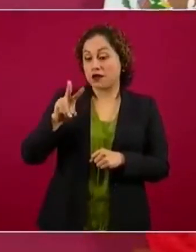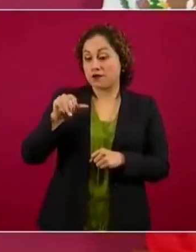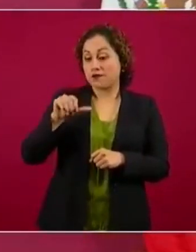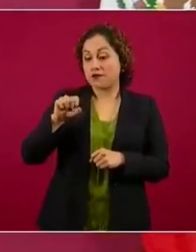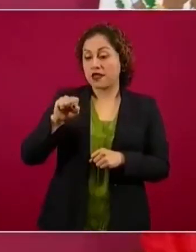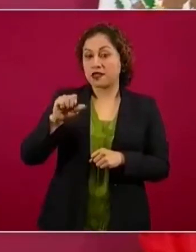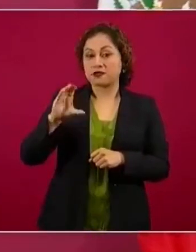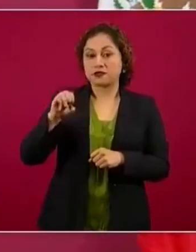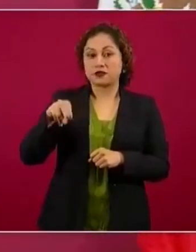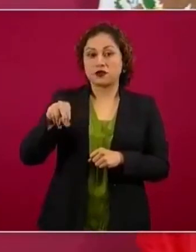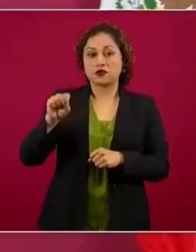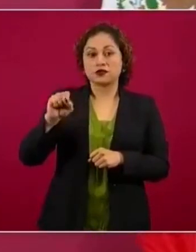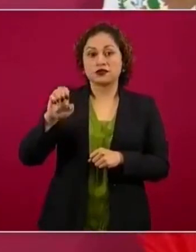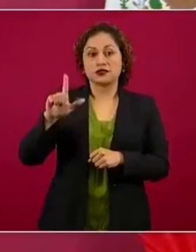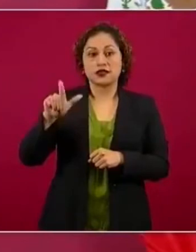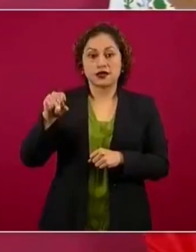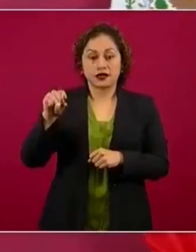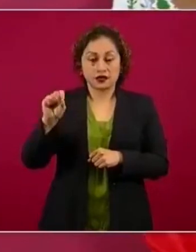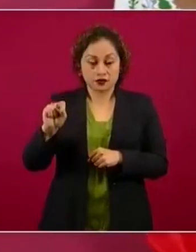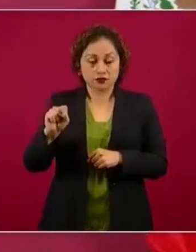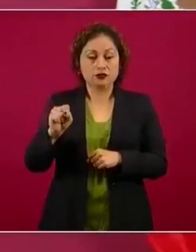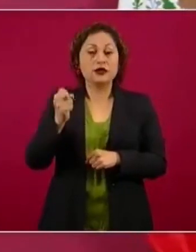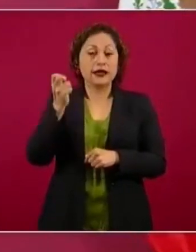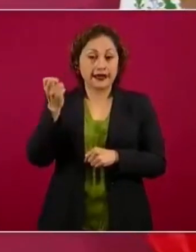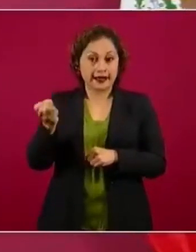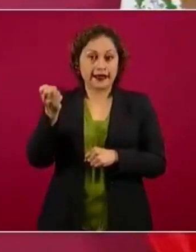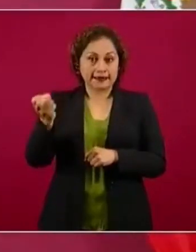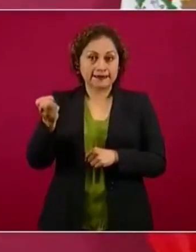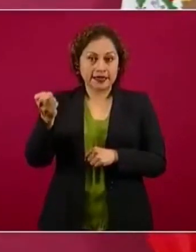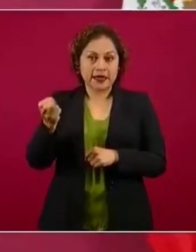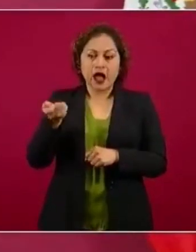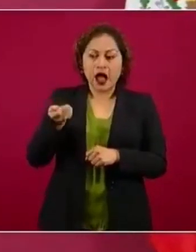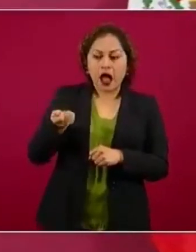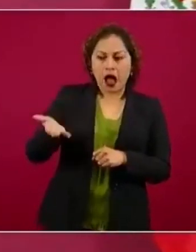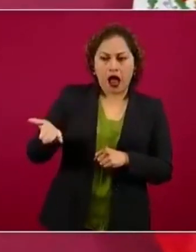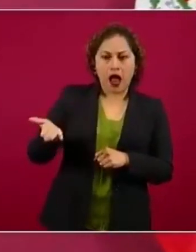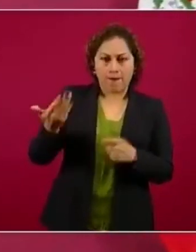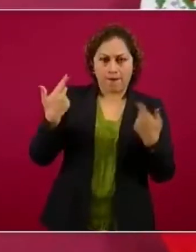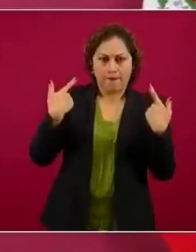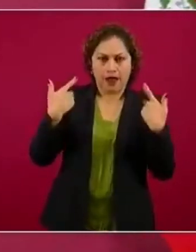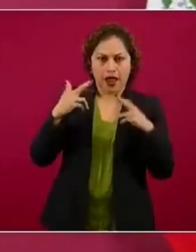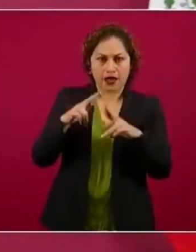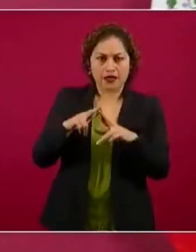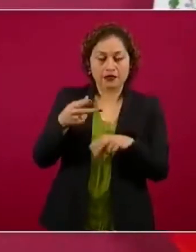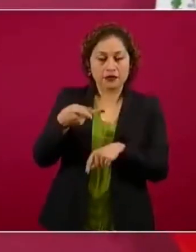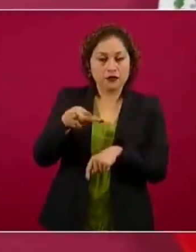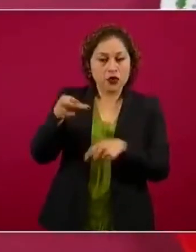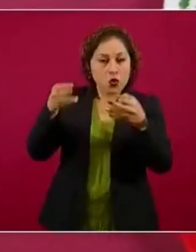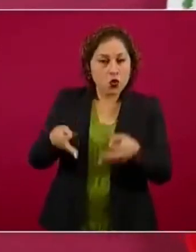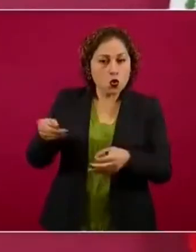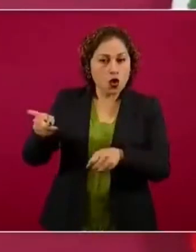decía maestro José Vasconcelos, pero era abogado de profesión